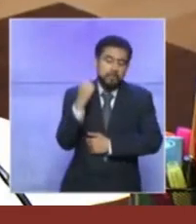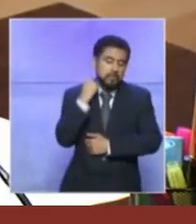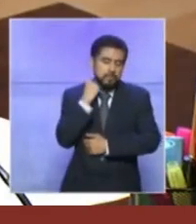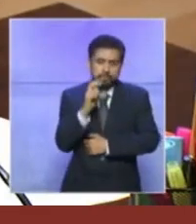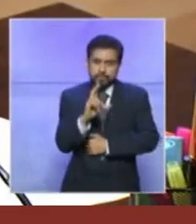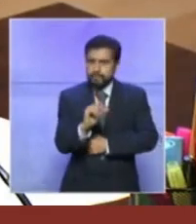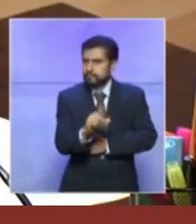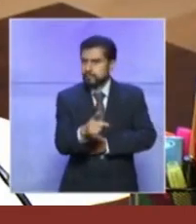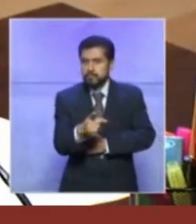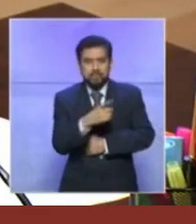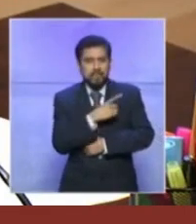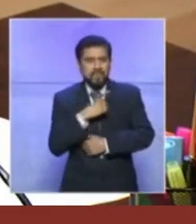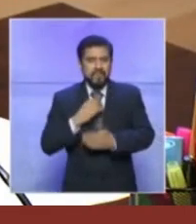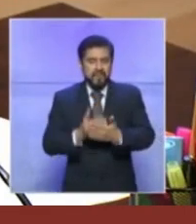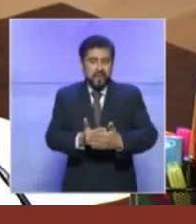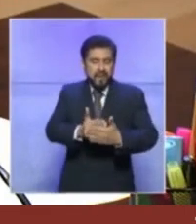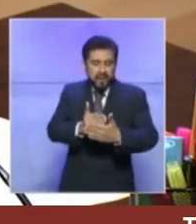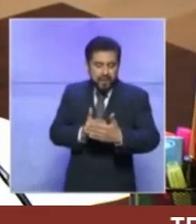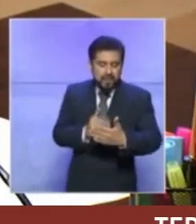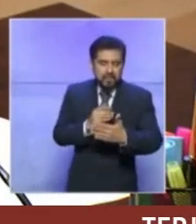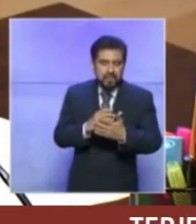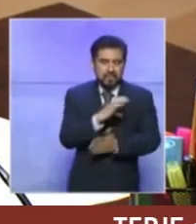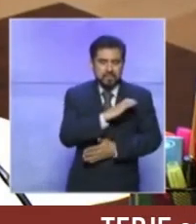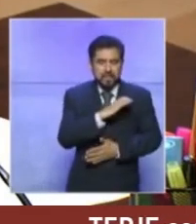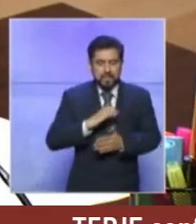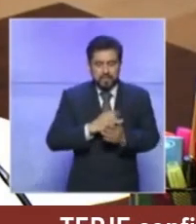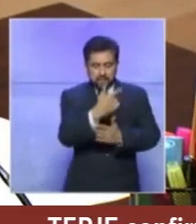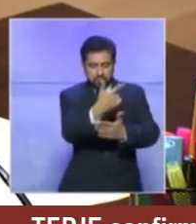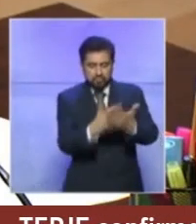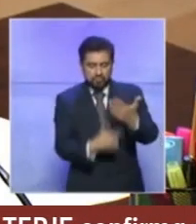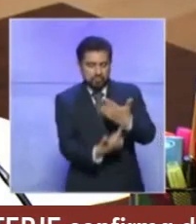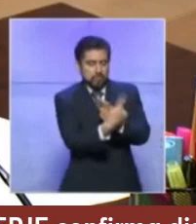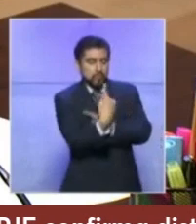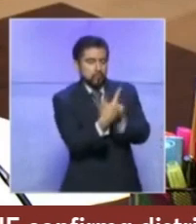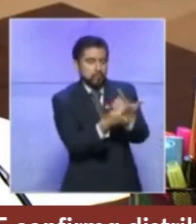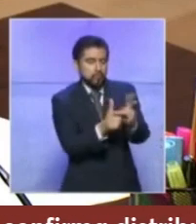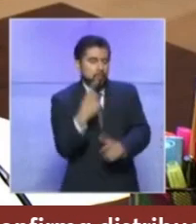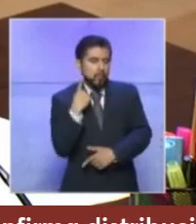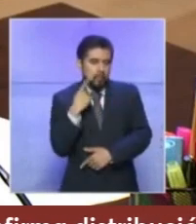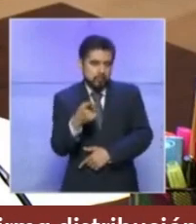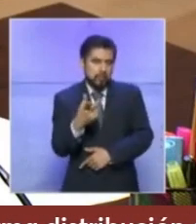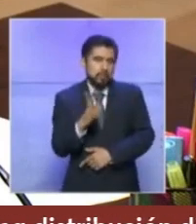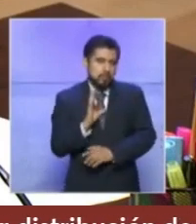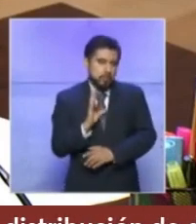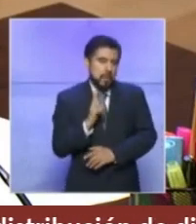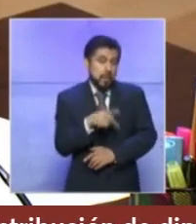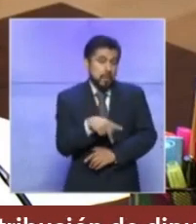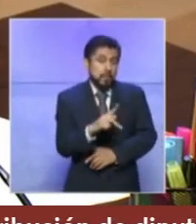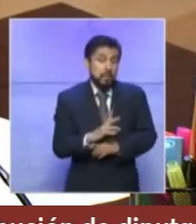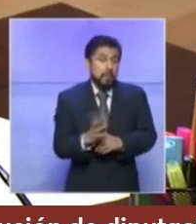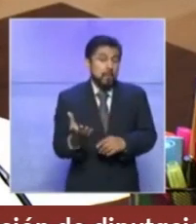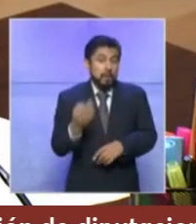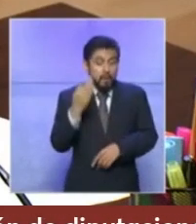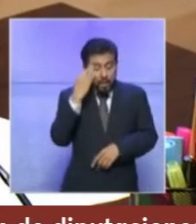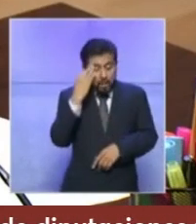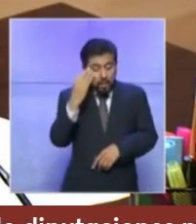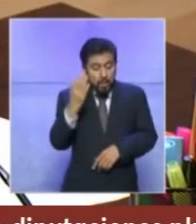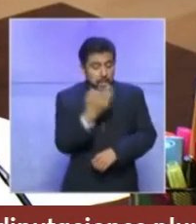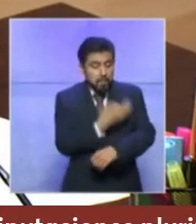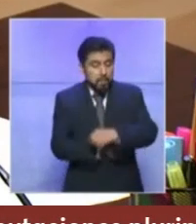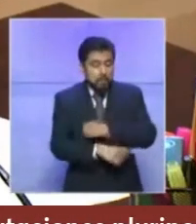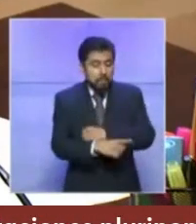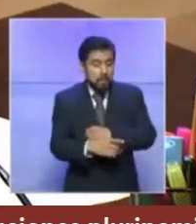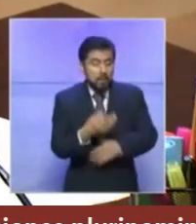postuladas accedan a los cargos de elección popular, aunado a que, en el caso, el Instituto Político no alcanzó el número de senadurías